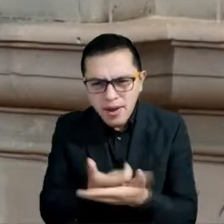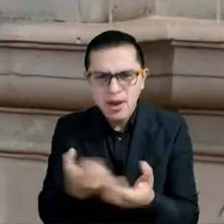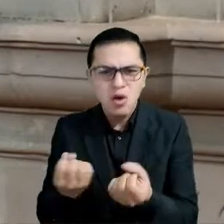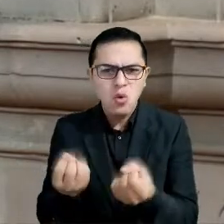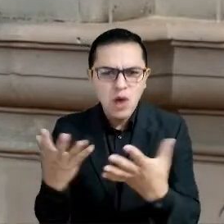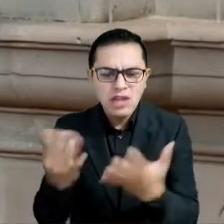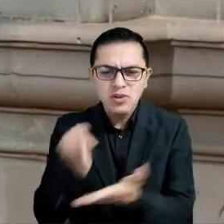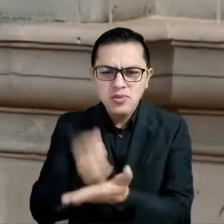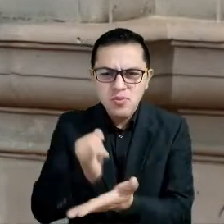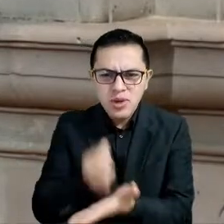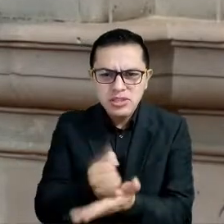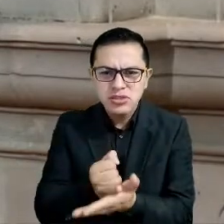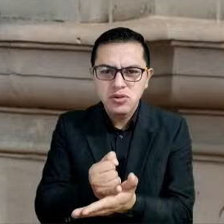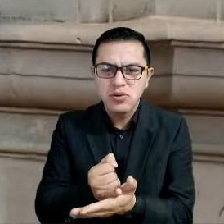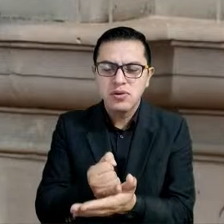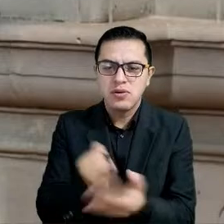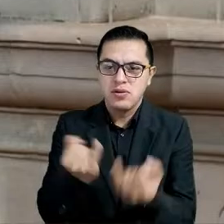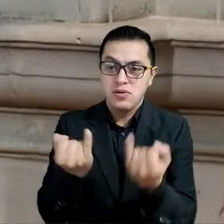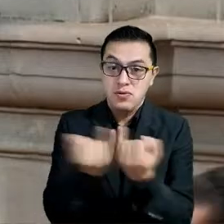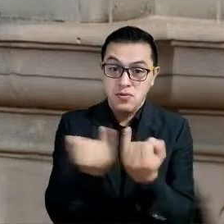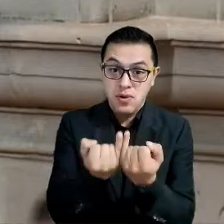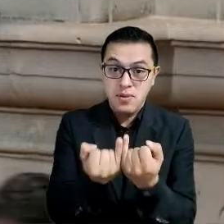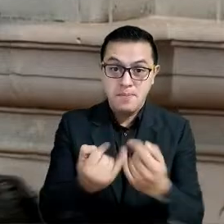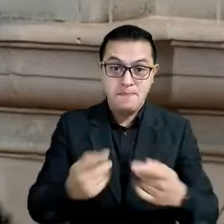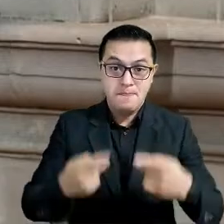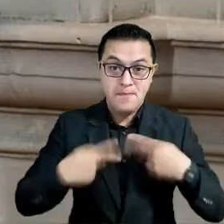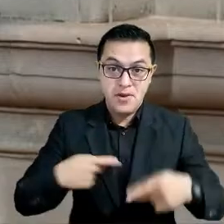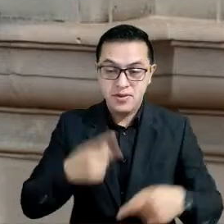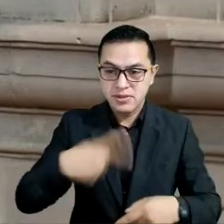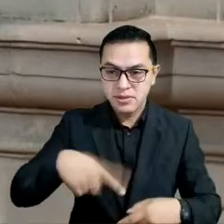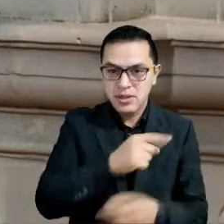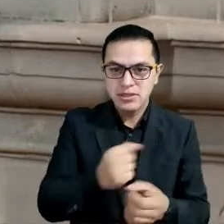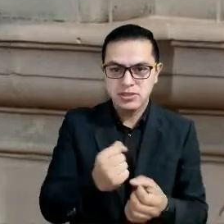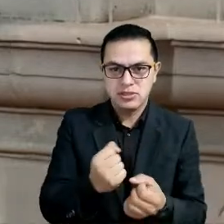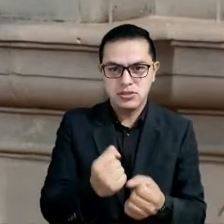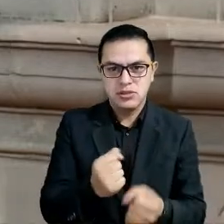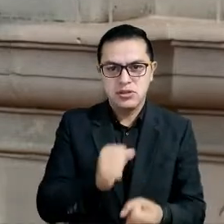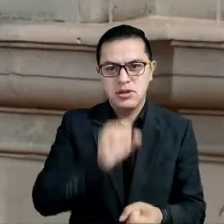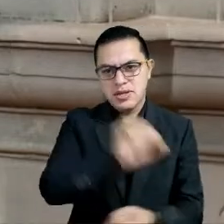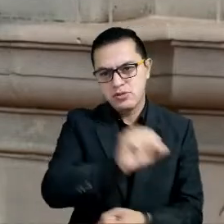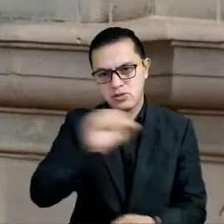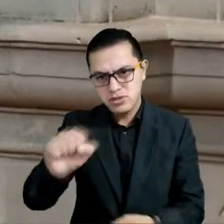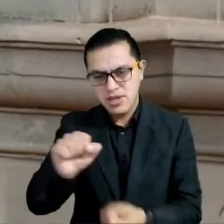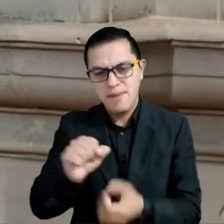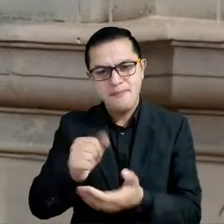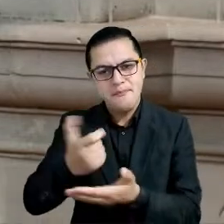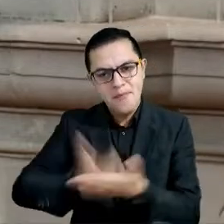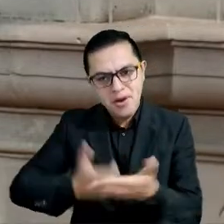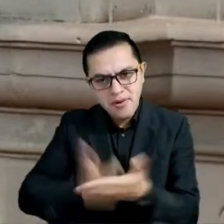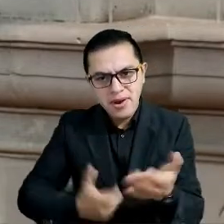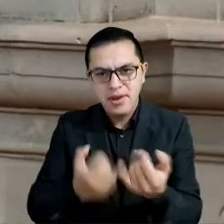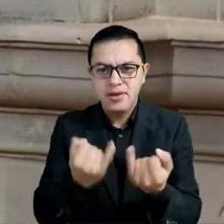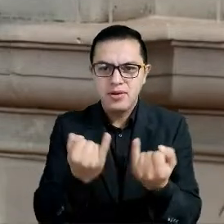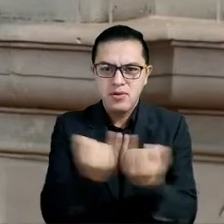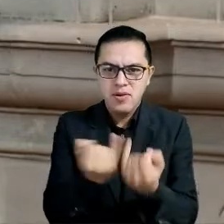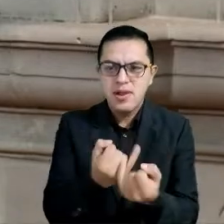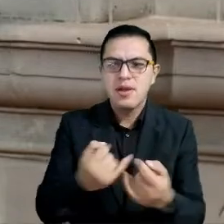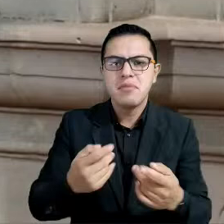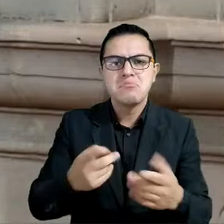impuestos, cuotas, aportaciones de seguridad social, contribuciones de mejoras, derechos, productos